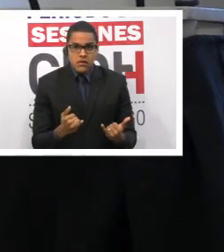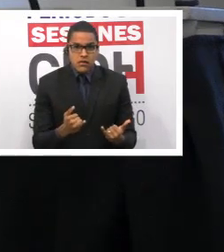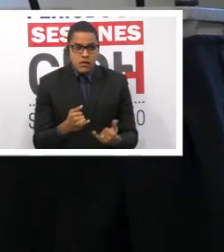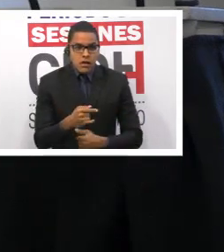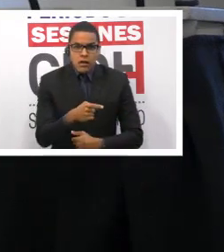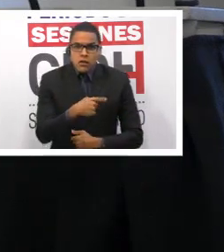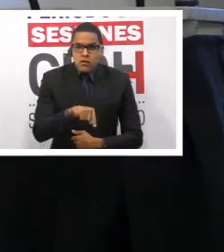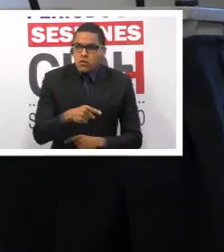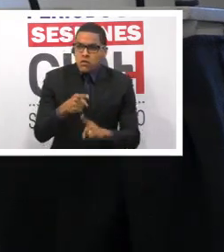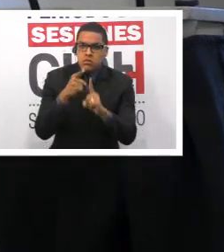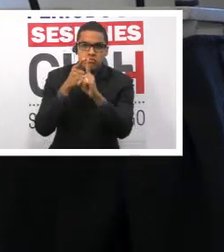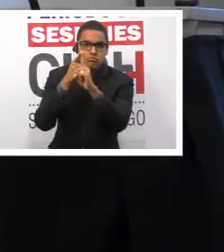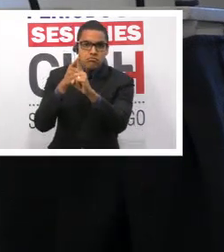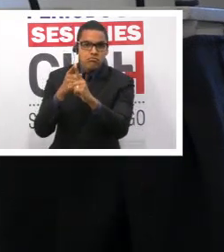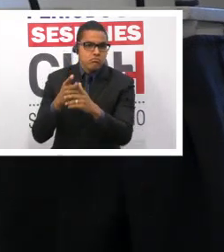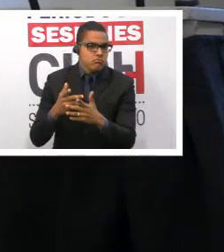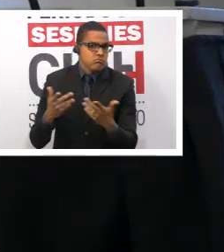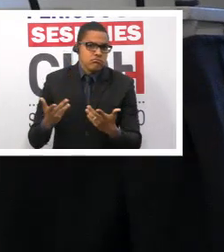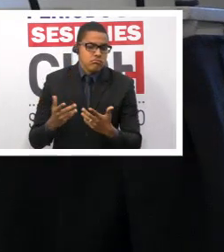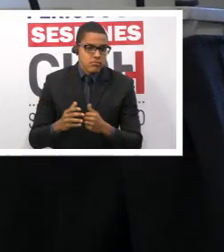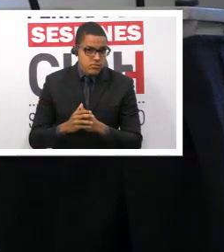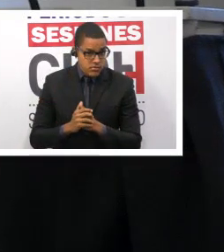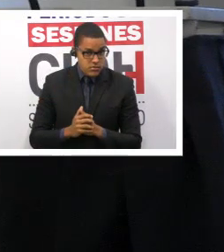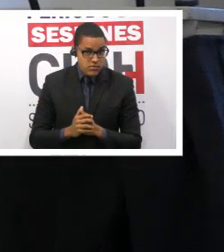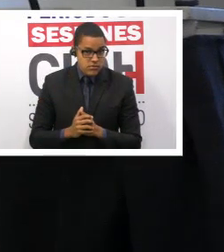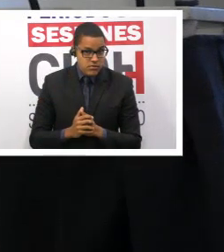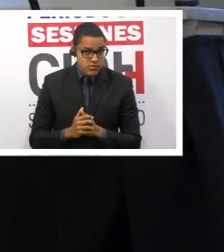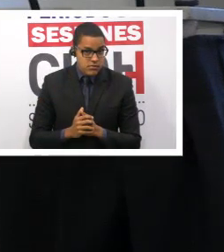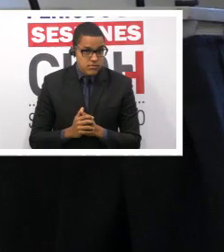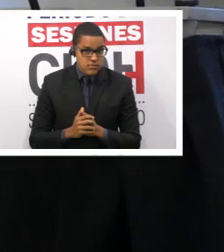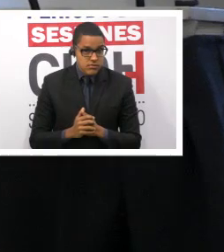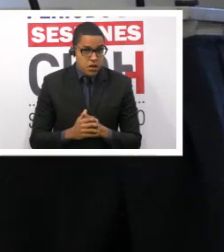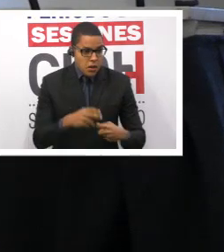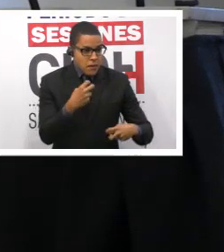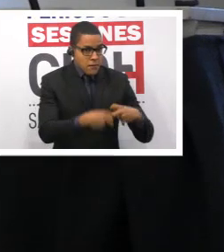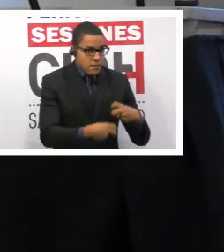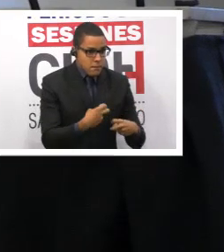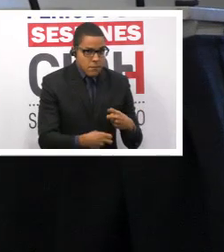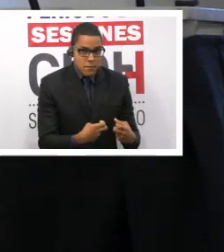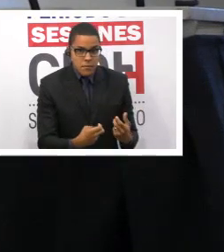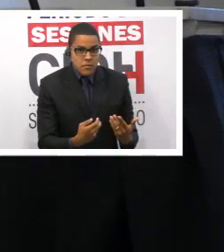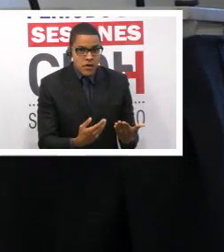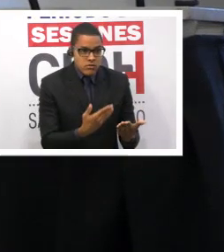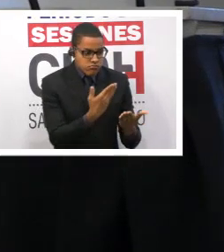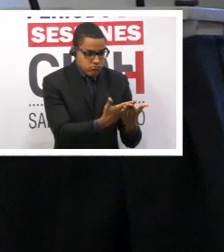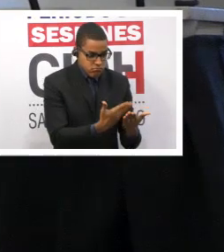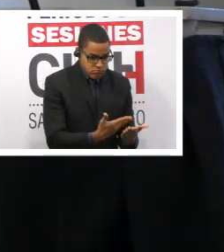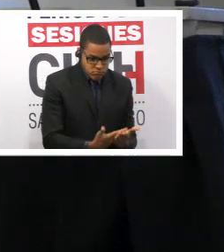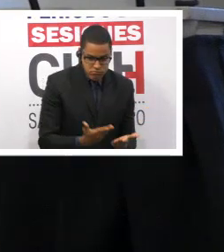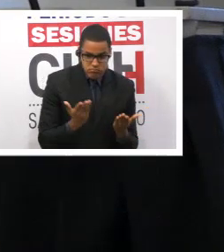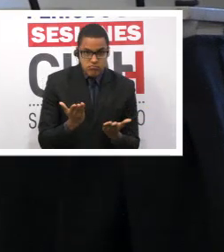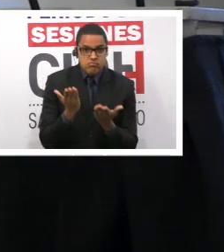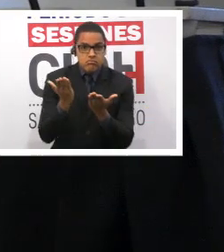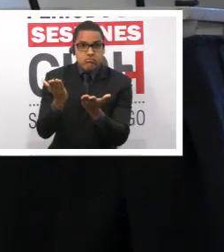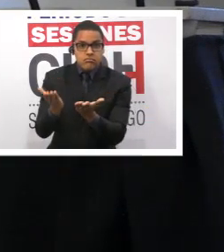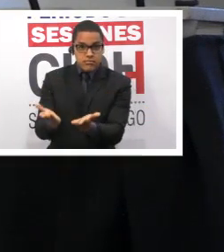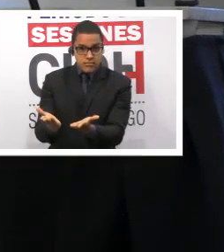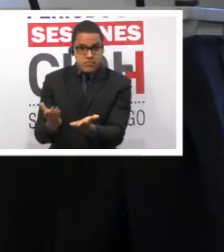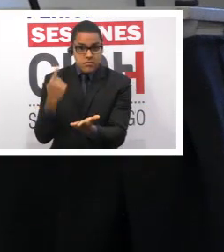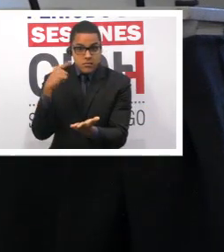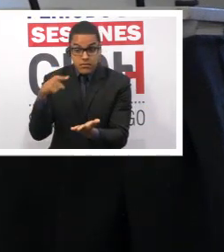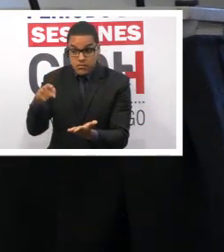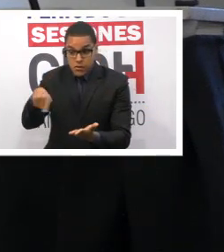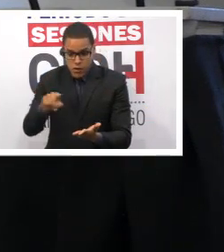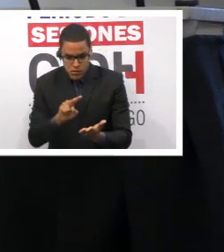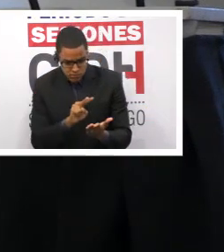aportar como como se dijo evidencia sobre el como los derechos económicos sociales y culturales en la región están